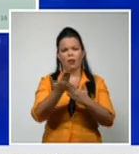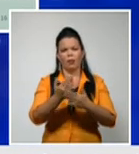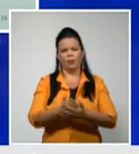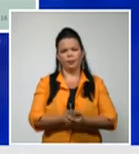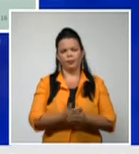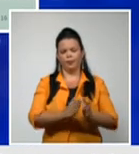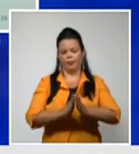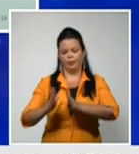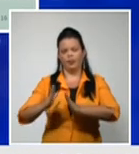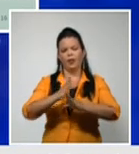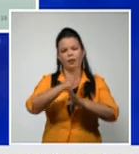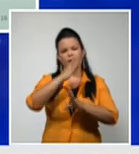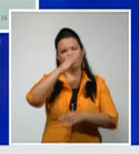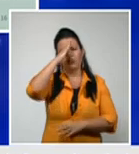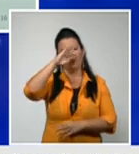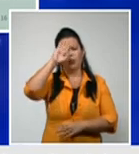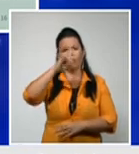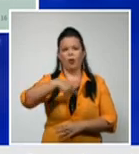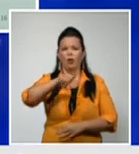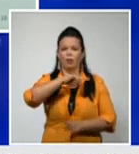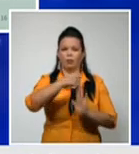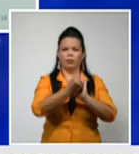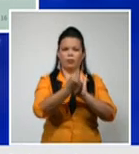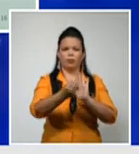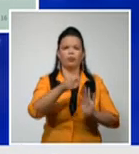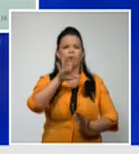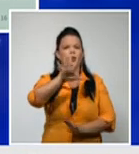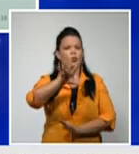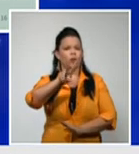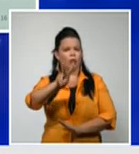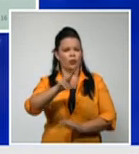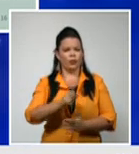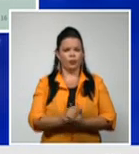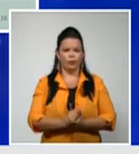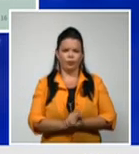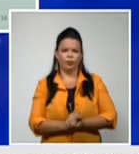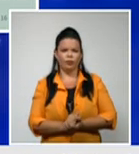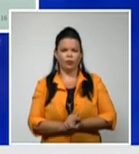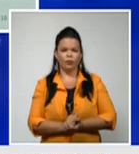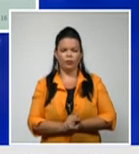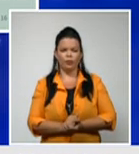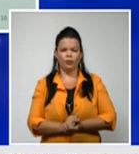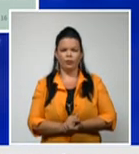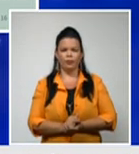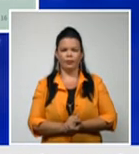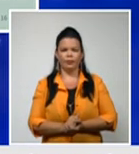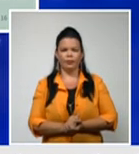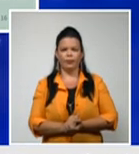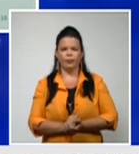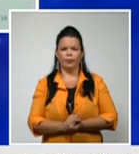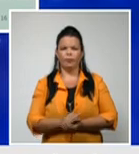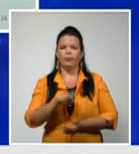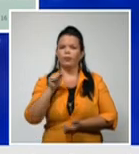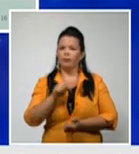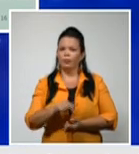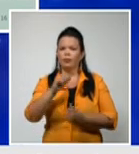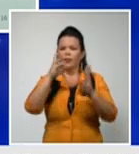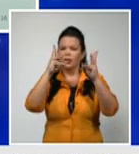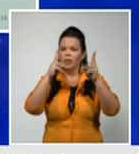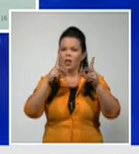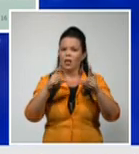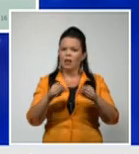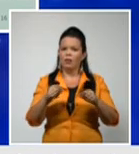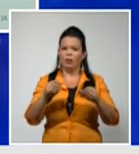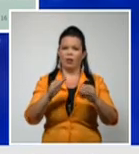ayer 52 casos autóctonos. El mayor número, que es donde existe la mayor transmisión, en